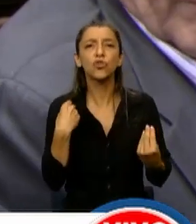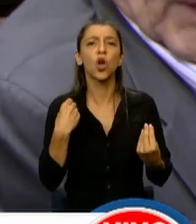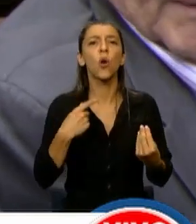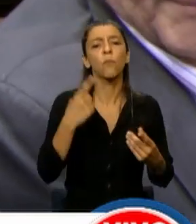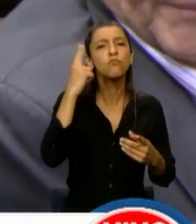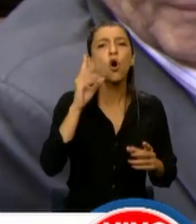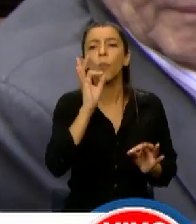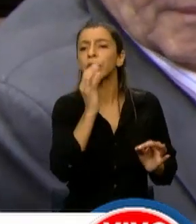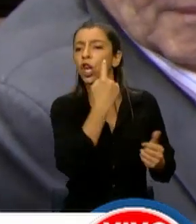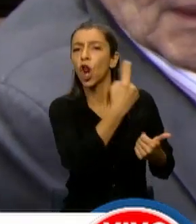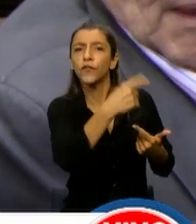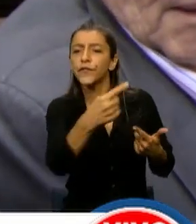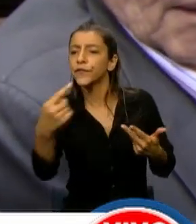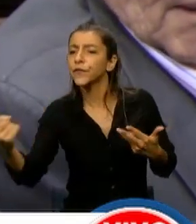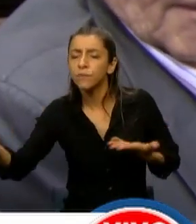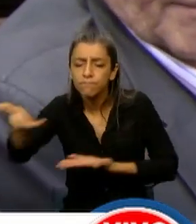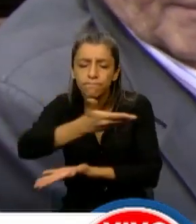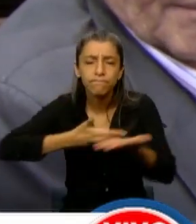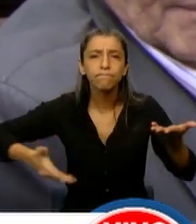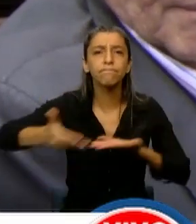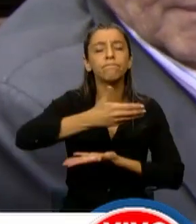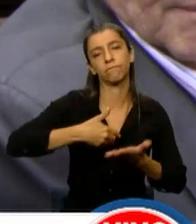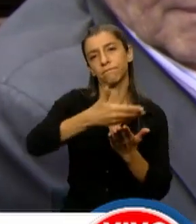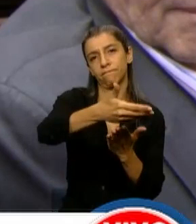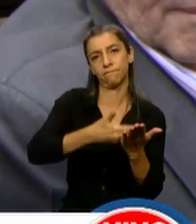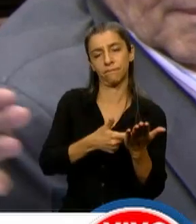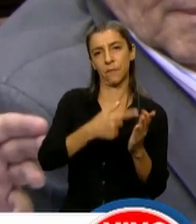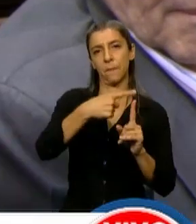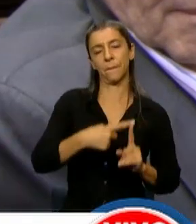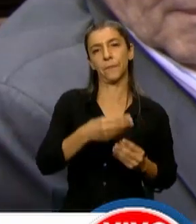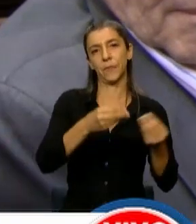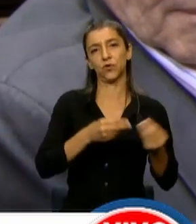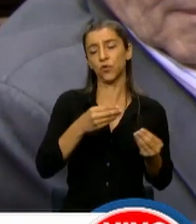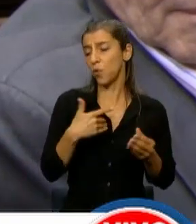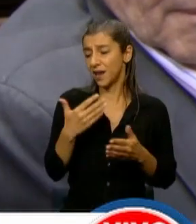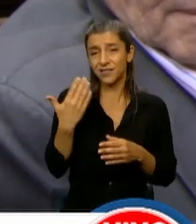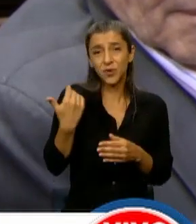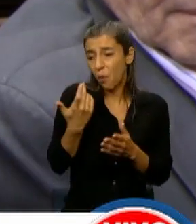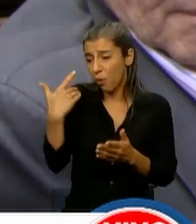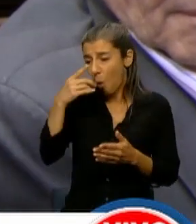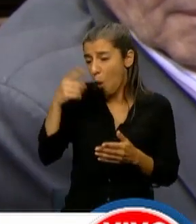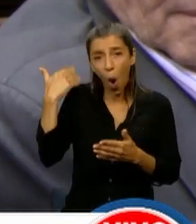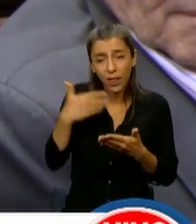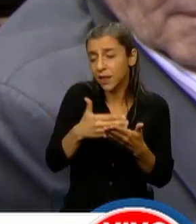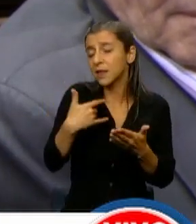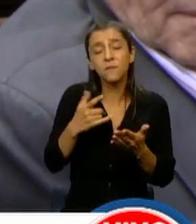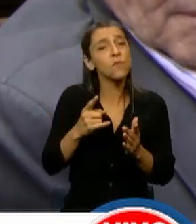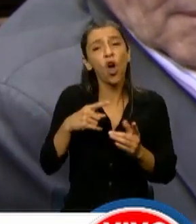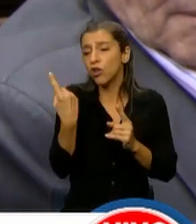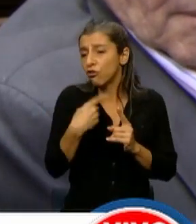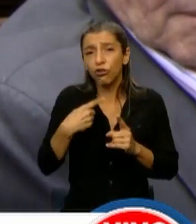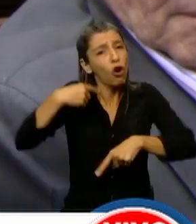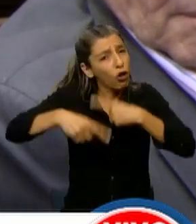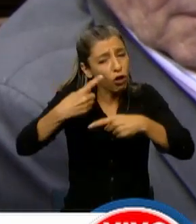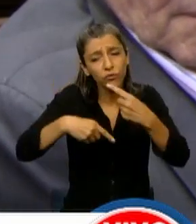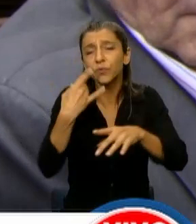con las opiniones de todos y seguramente, tal como se planteó acá, hasta último momento estaremos pendientes de la posibilidad